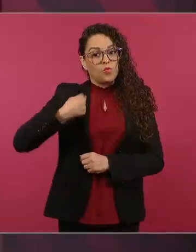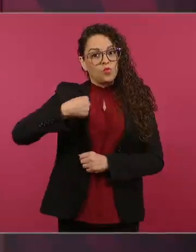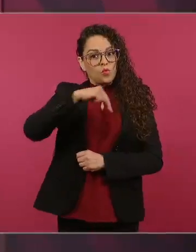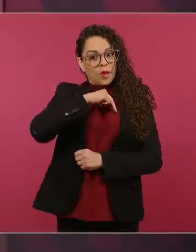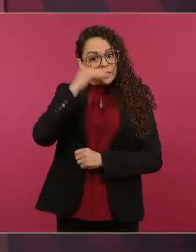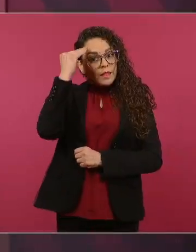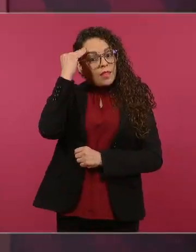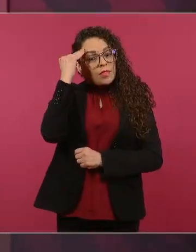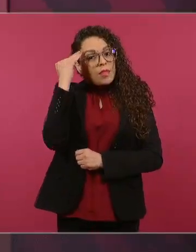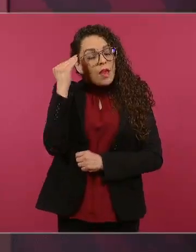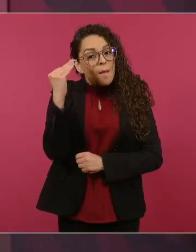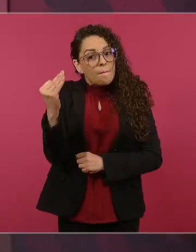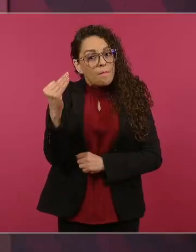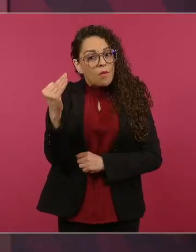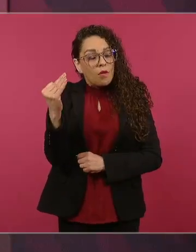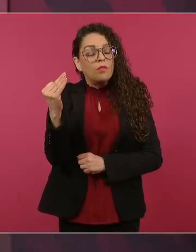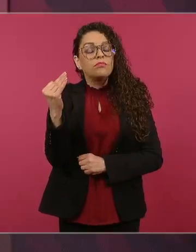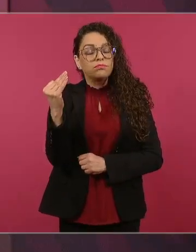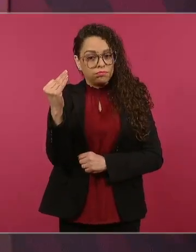ya no